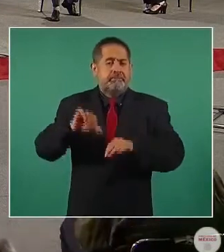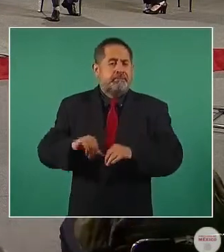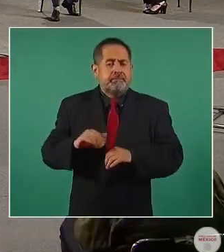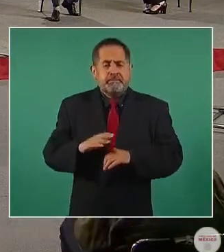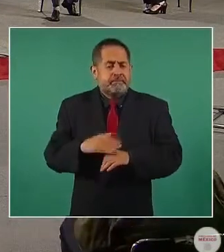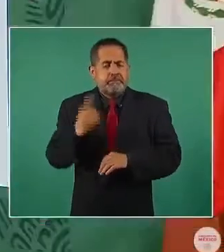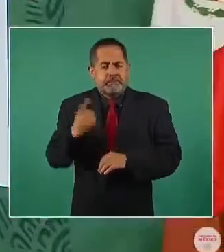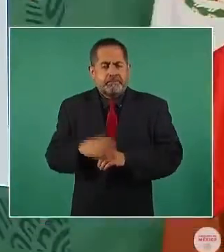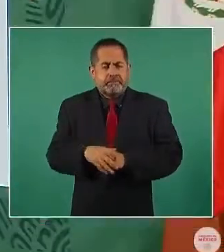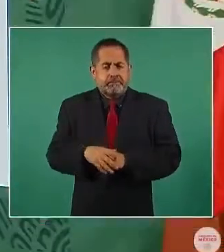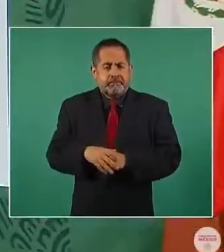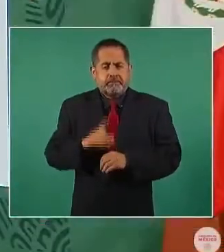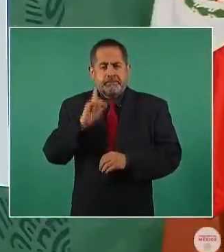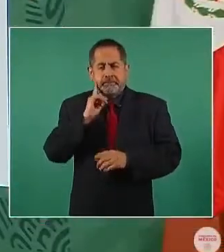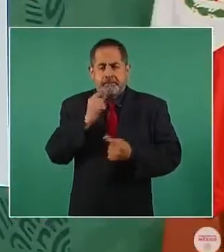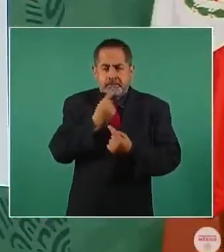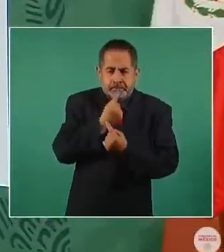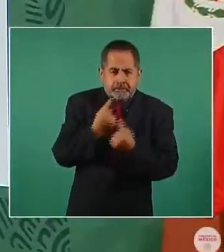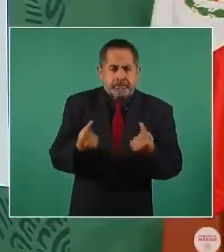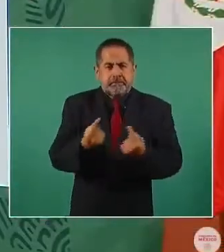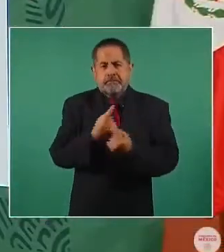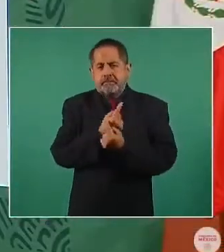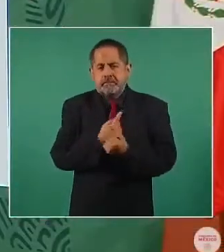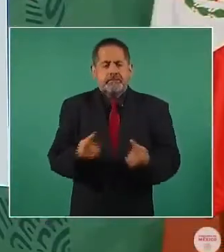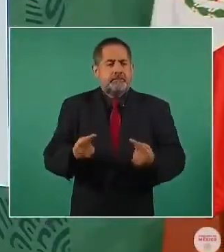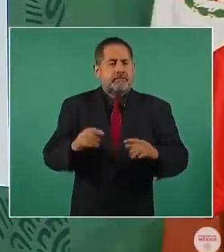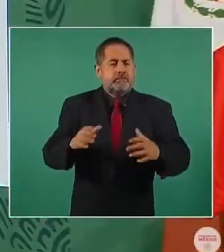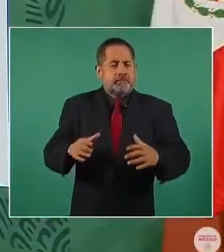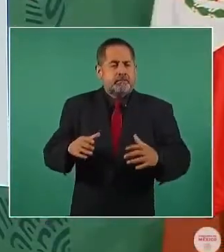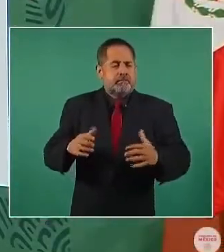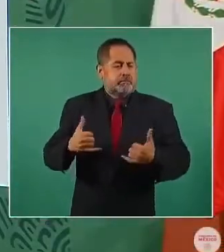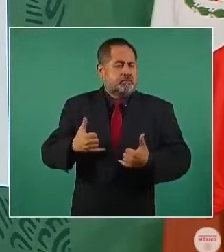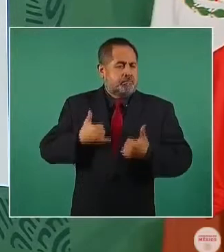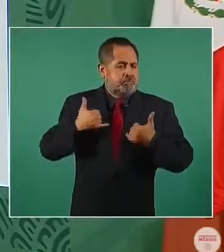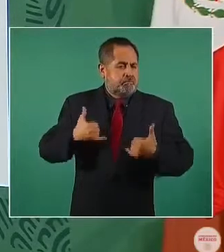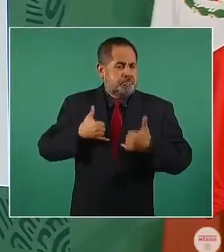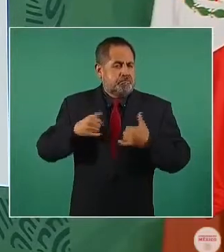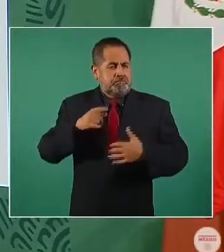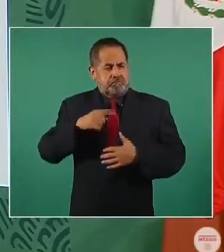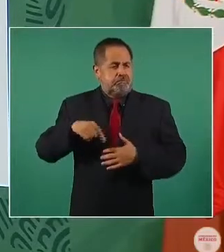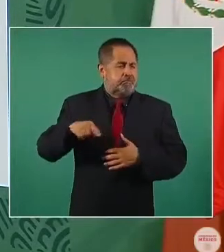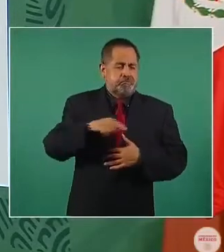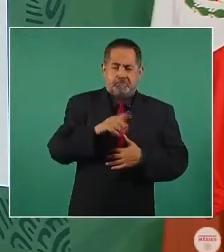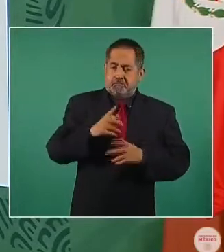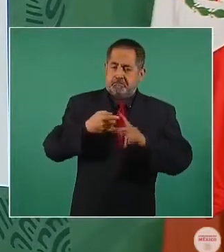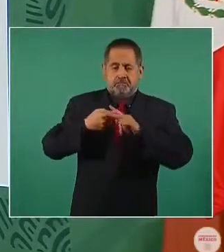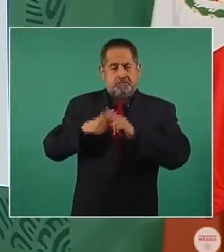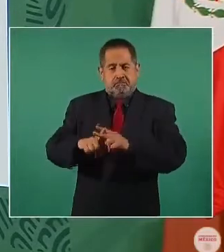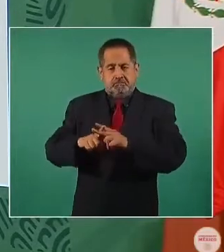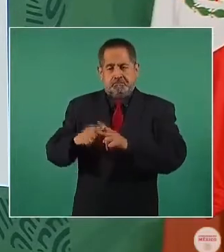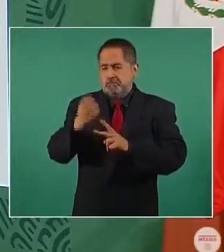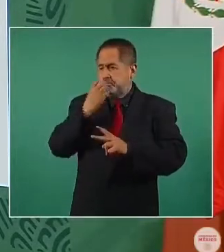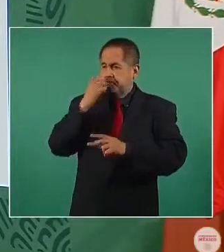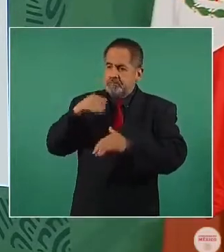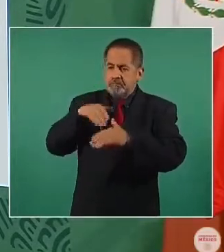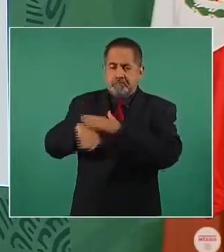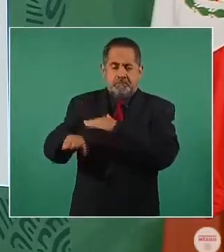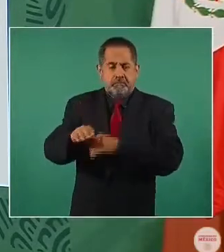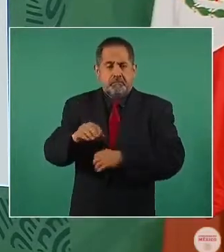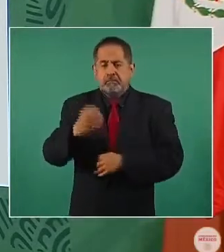porque regresan niñas, niños, adolescentes a escuelas